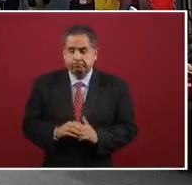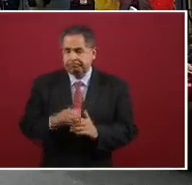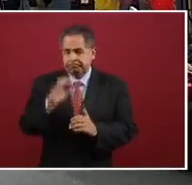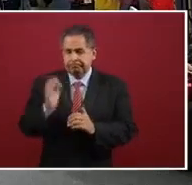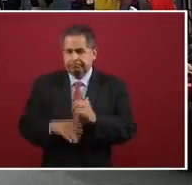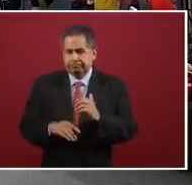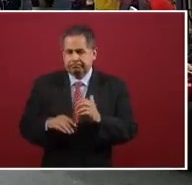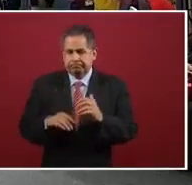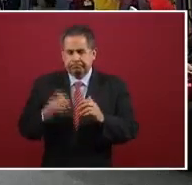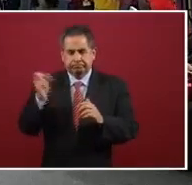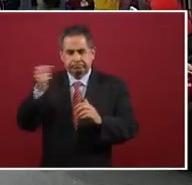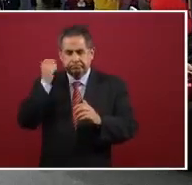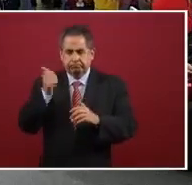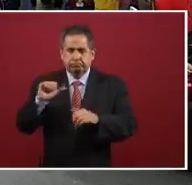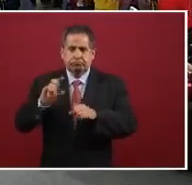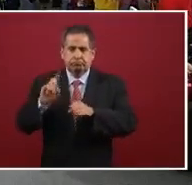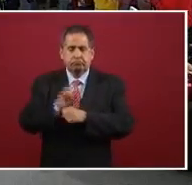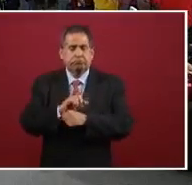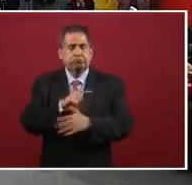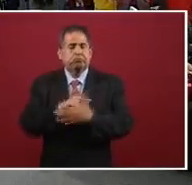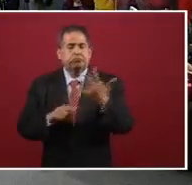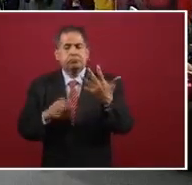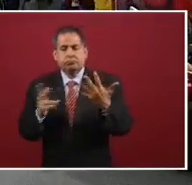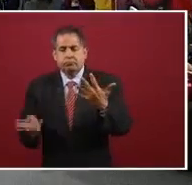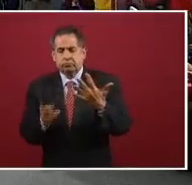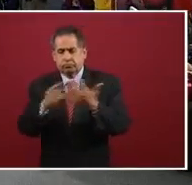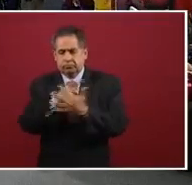terminamos la conferencia del día de hoy. Cinco preguntas.